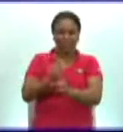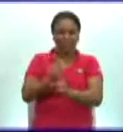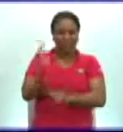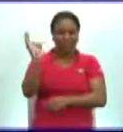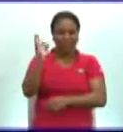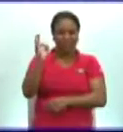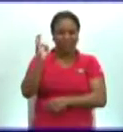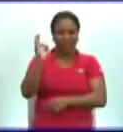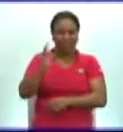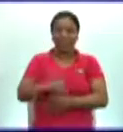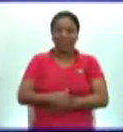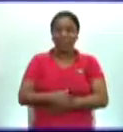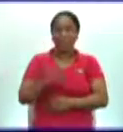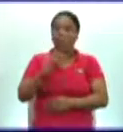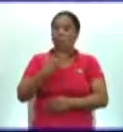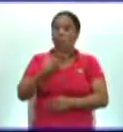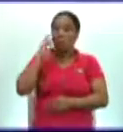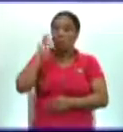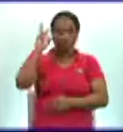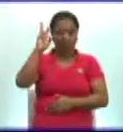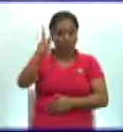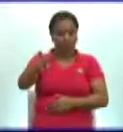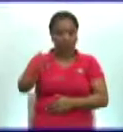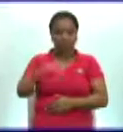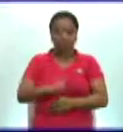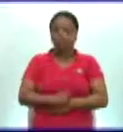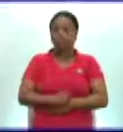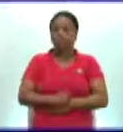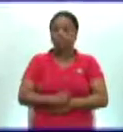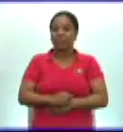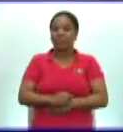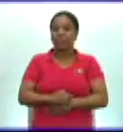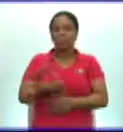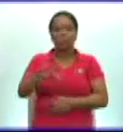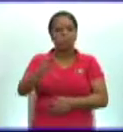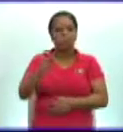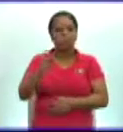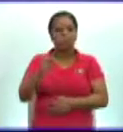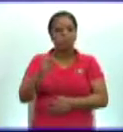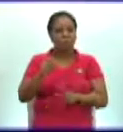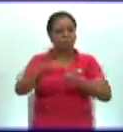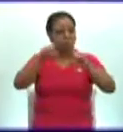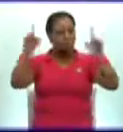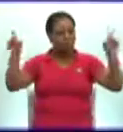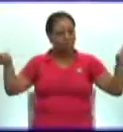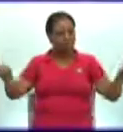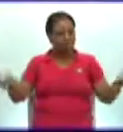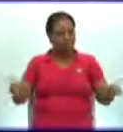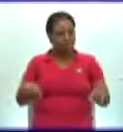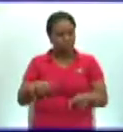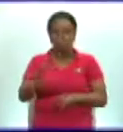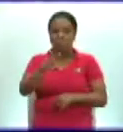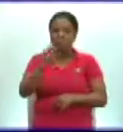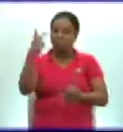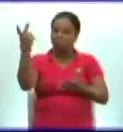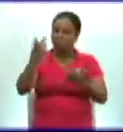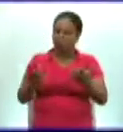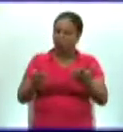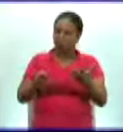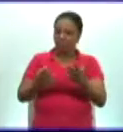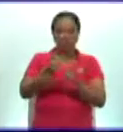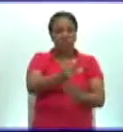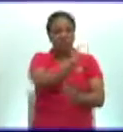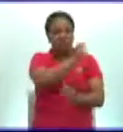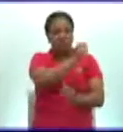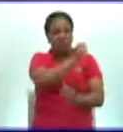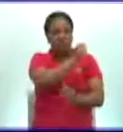la física. Como pueden observar, estamos en un nuevo estudio con un nuevo diseño dedicado especialmente para